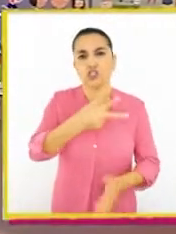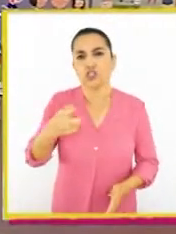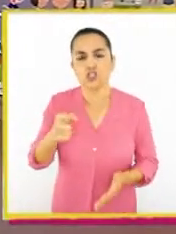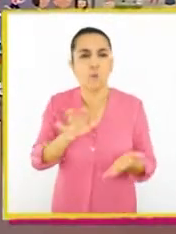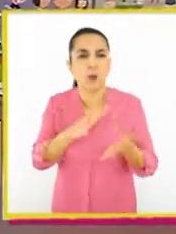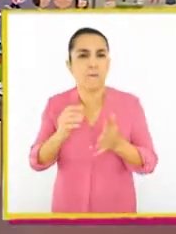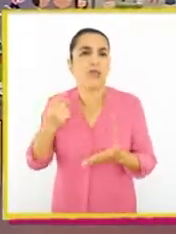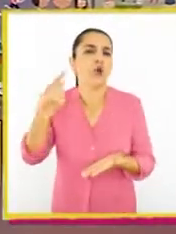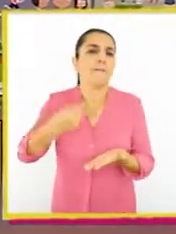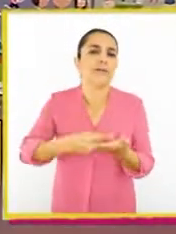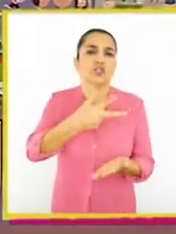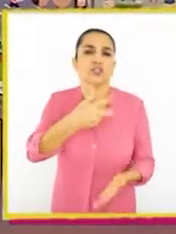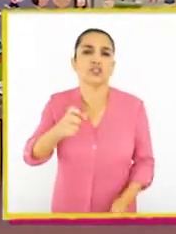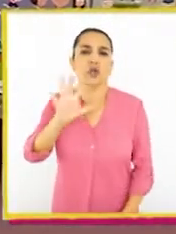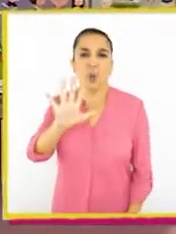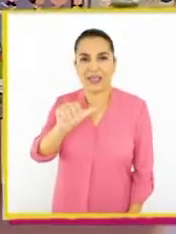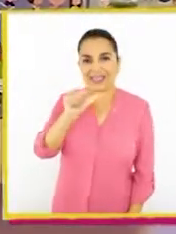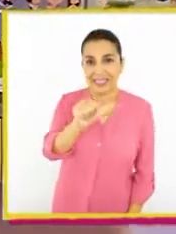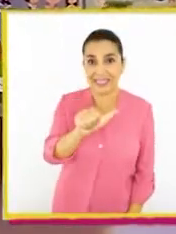fue en el año